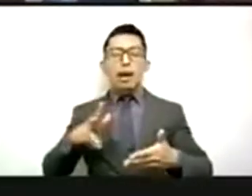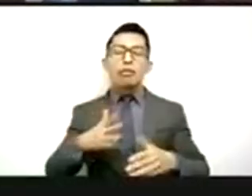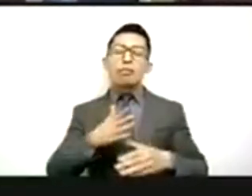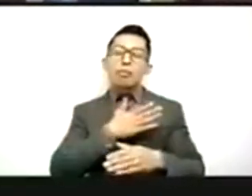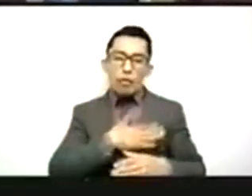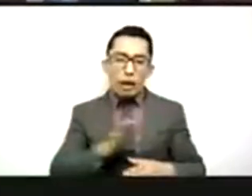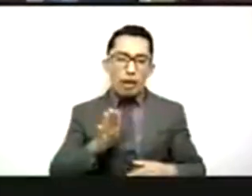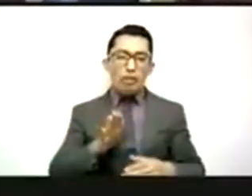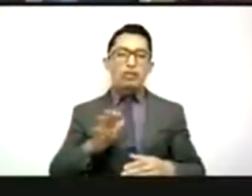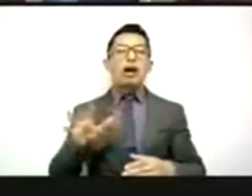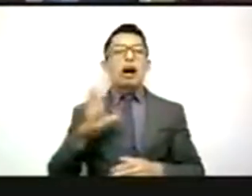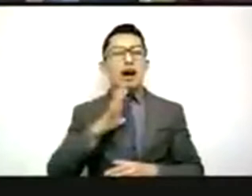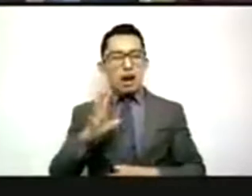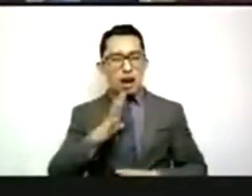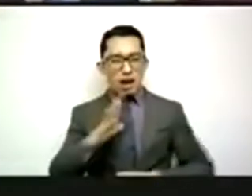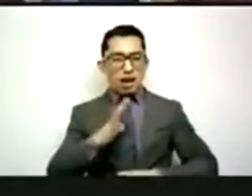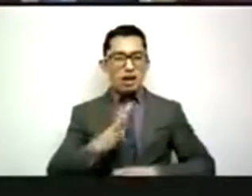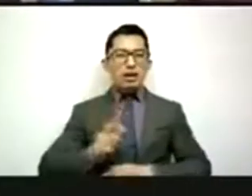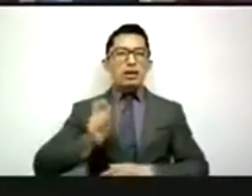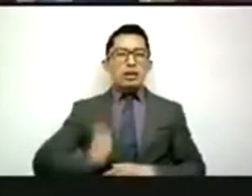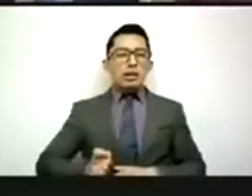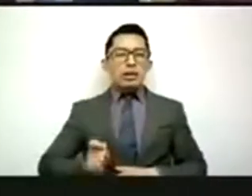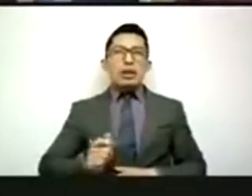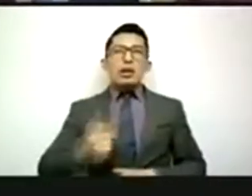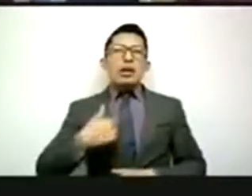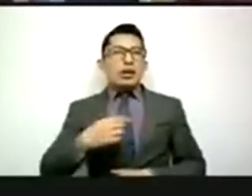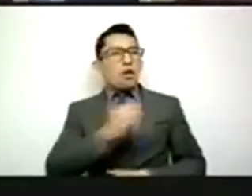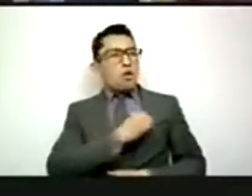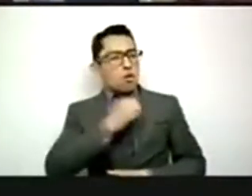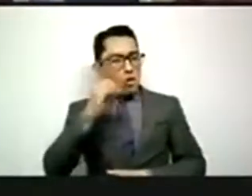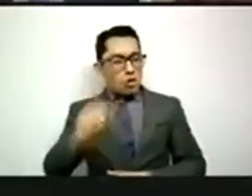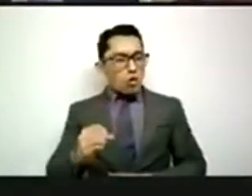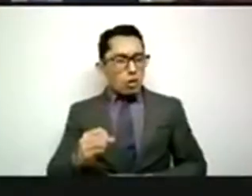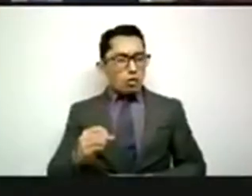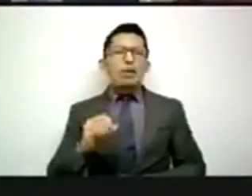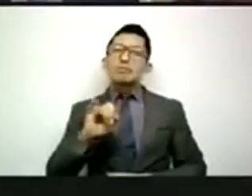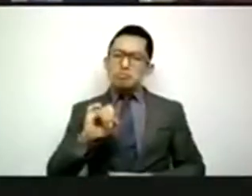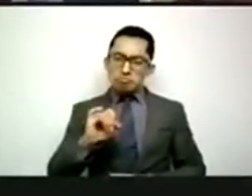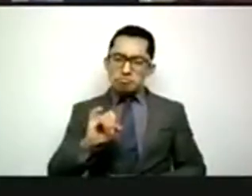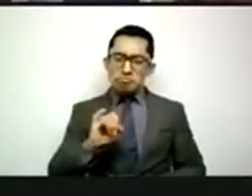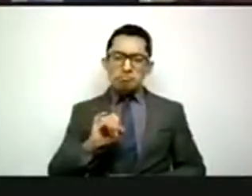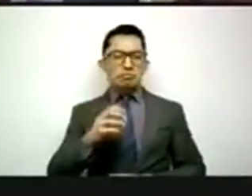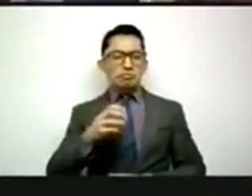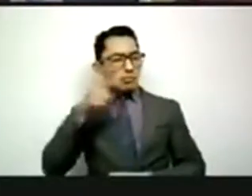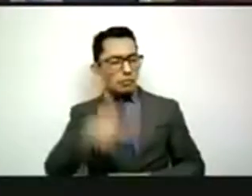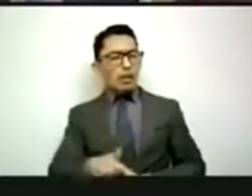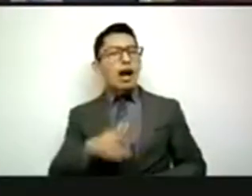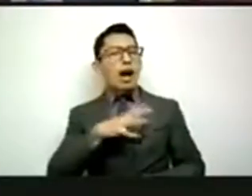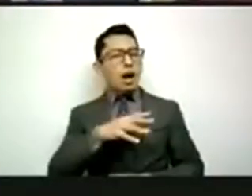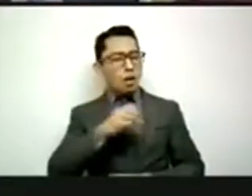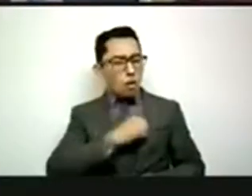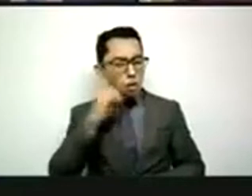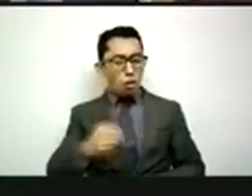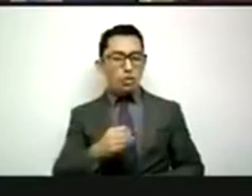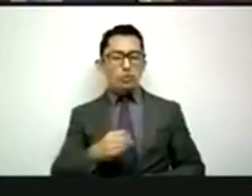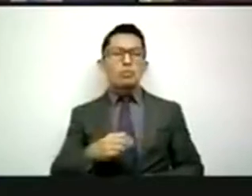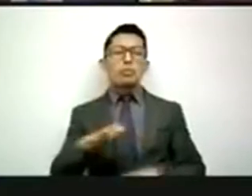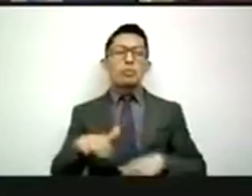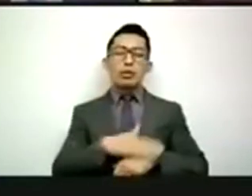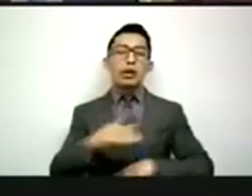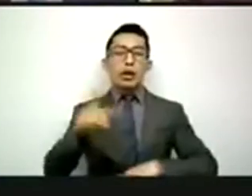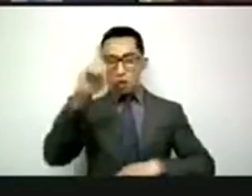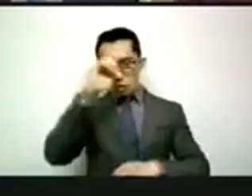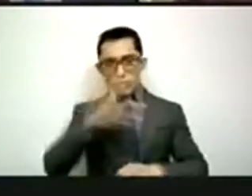odio, porque aquí incluso podemos ver eso cuando a la consejera